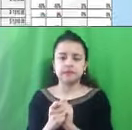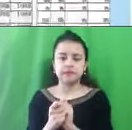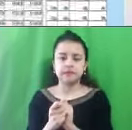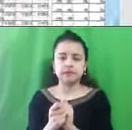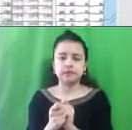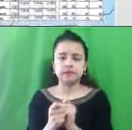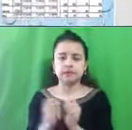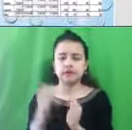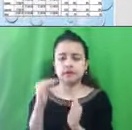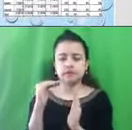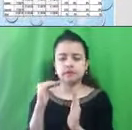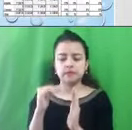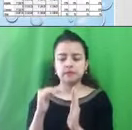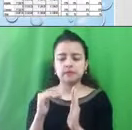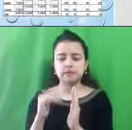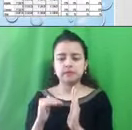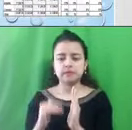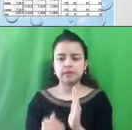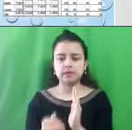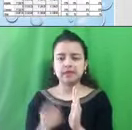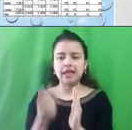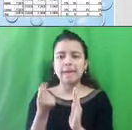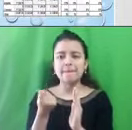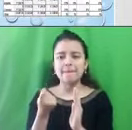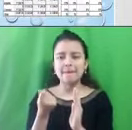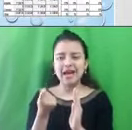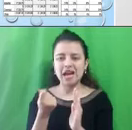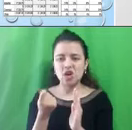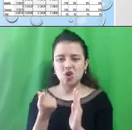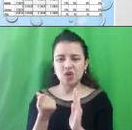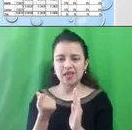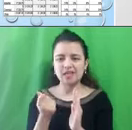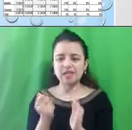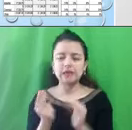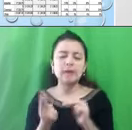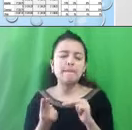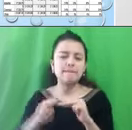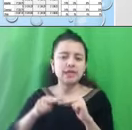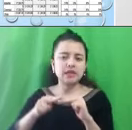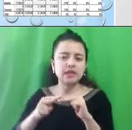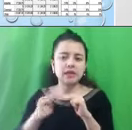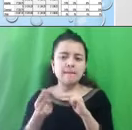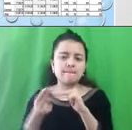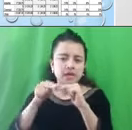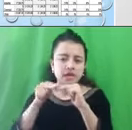en el mes de junio del 2021. Este ajuste se debió